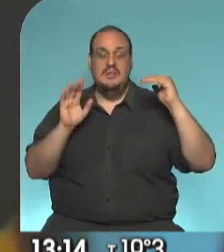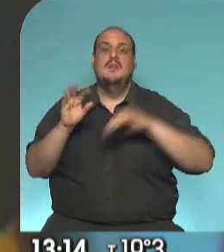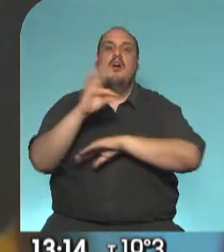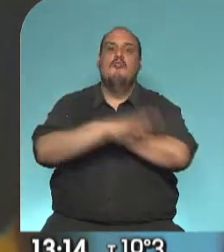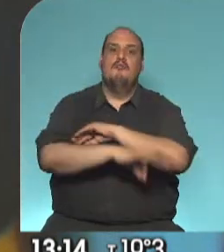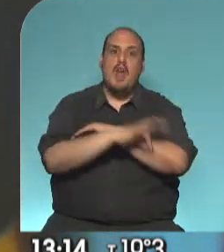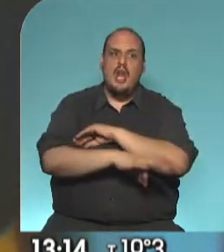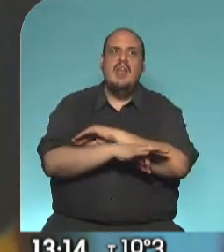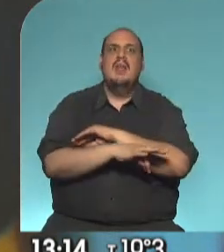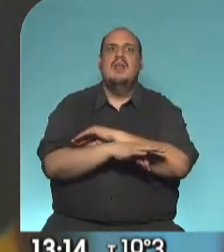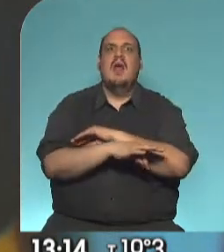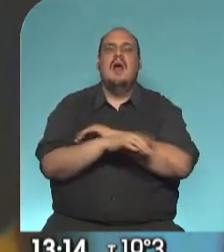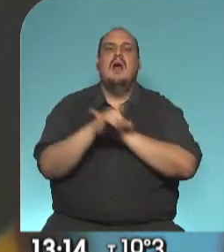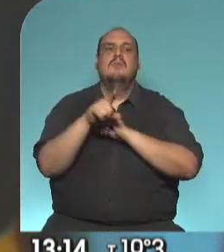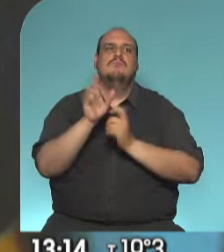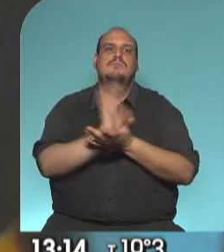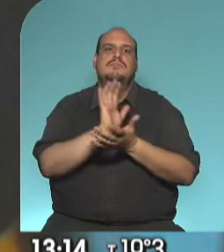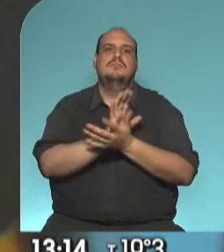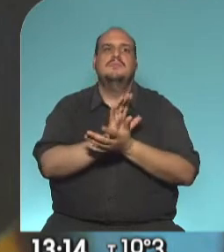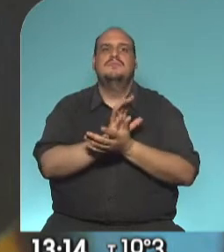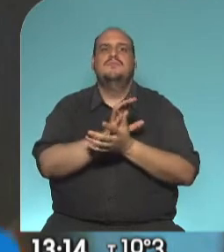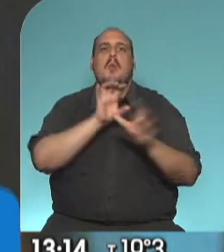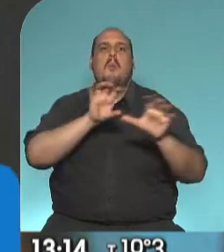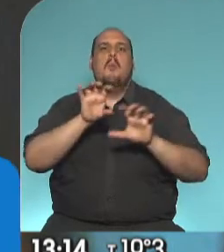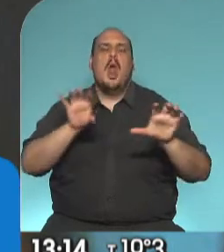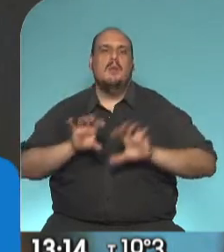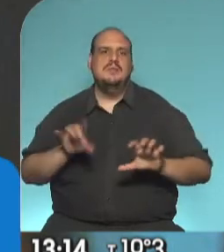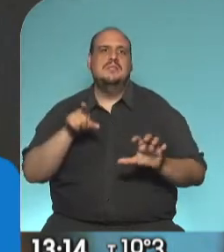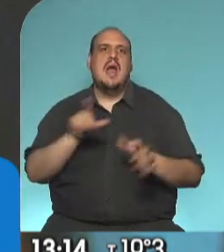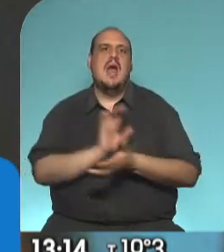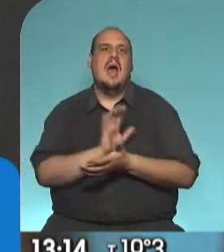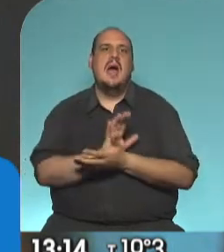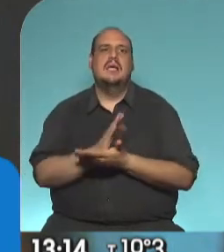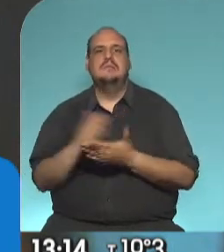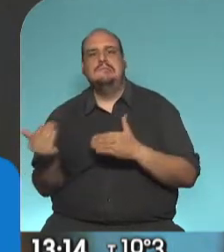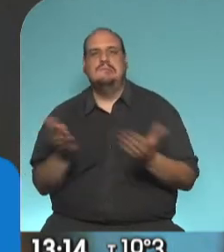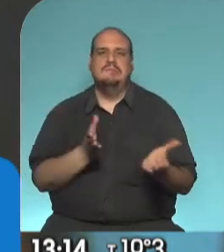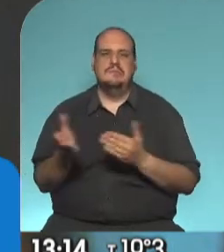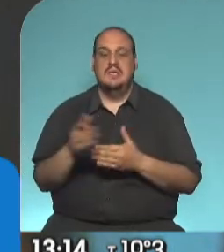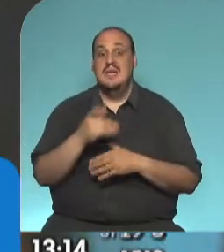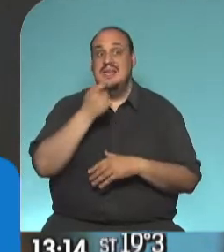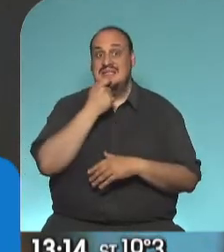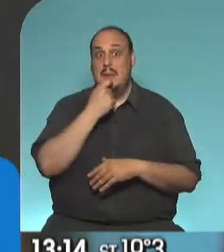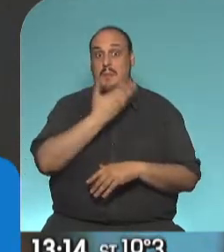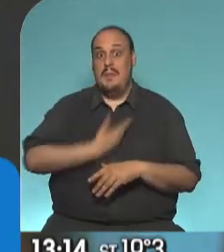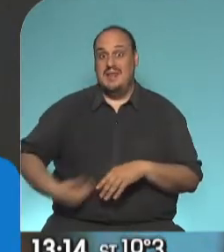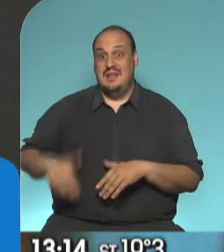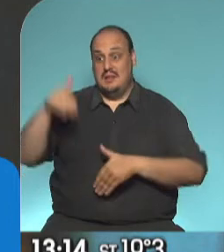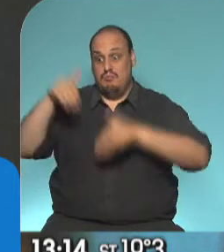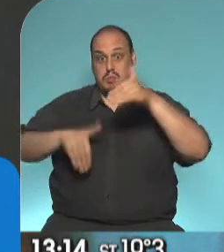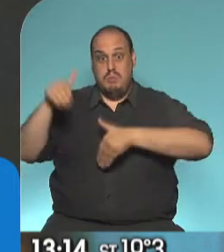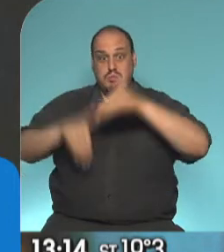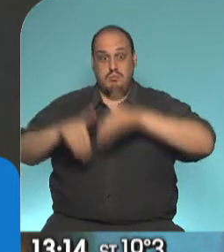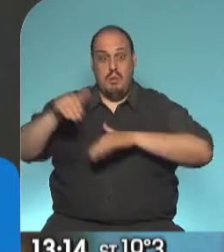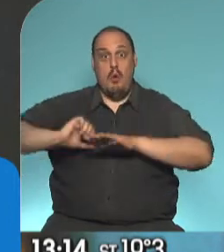como Ohio son estados, los llamados estados pendulares, los que si un presidente llega a ganar ese voto, llega a ganar ese colegio